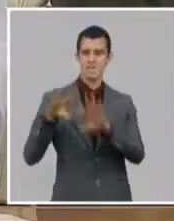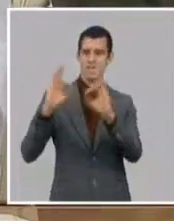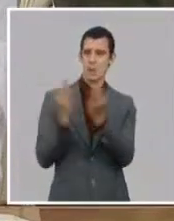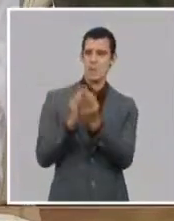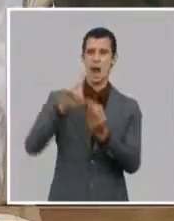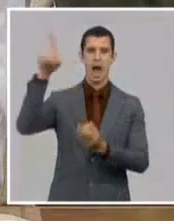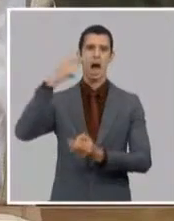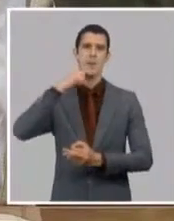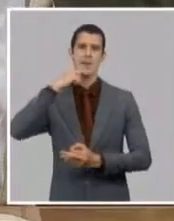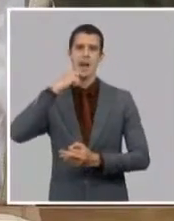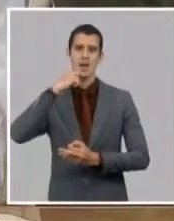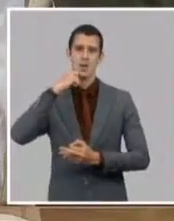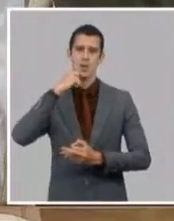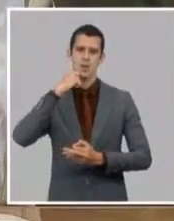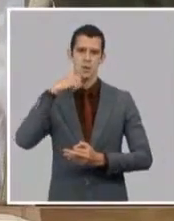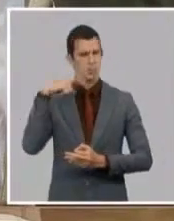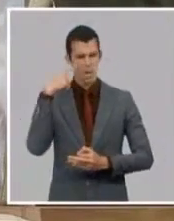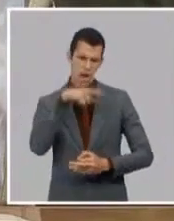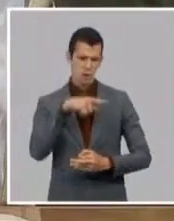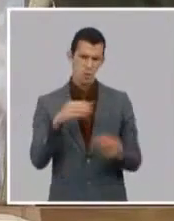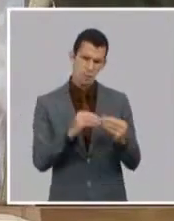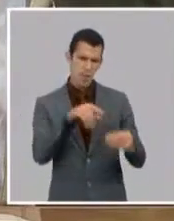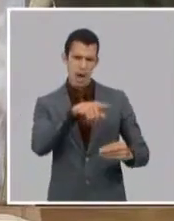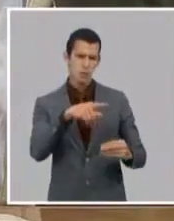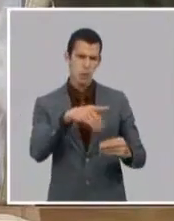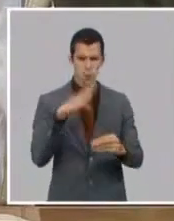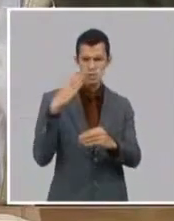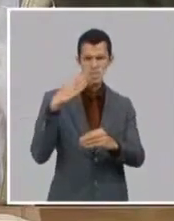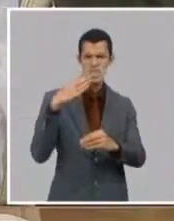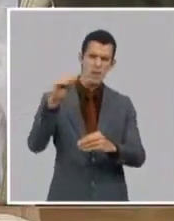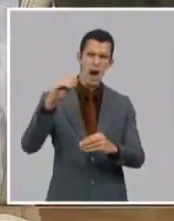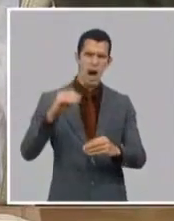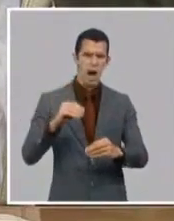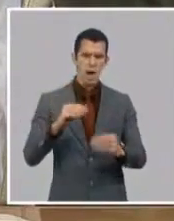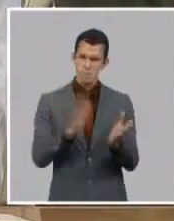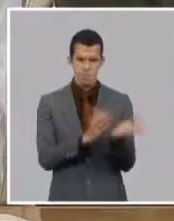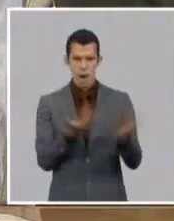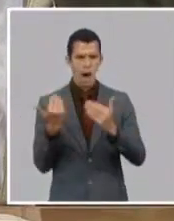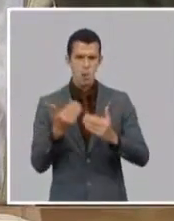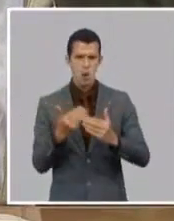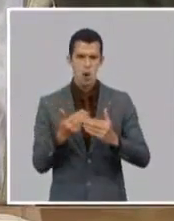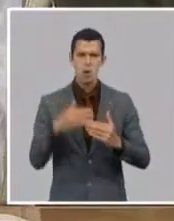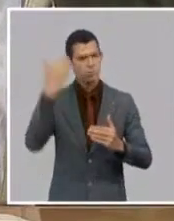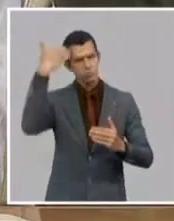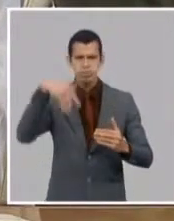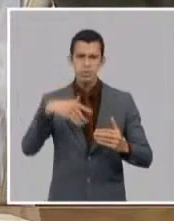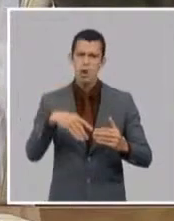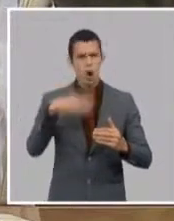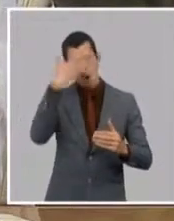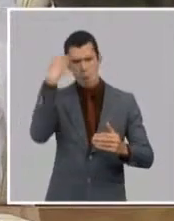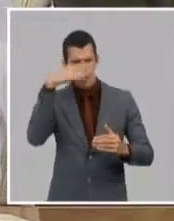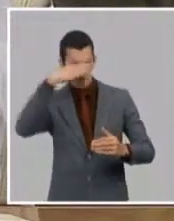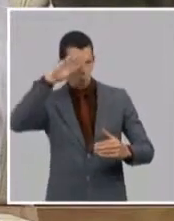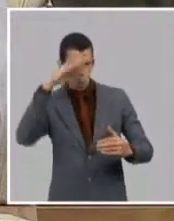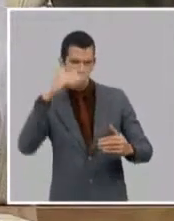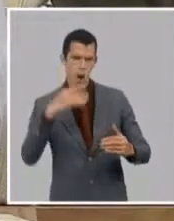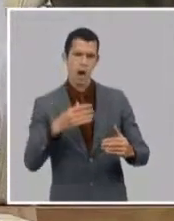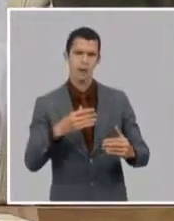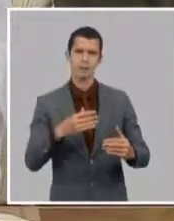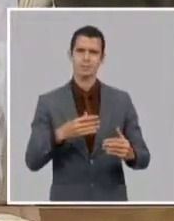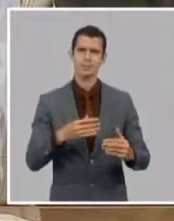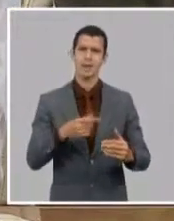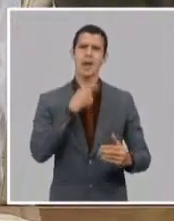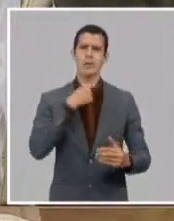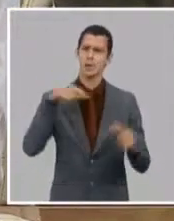abandonen el país, para cuando estos no han asumido una posición contraria a eso, casi que los han